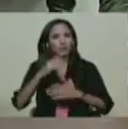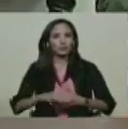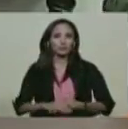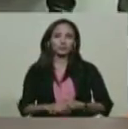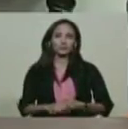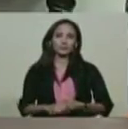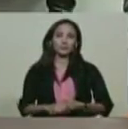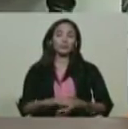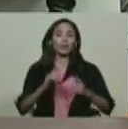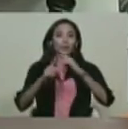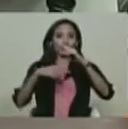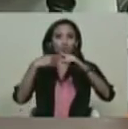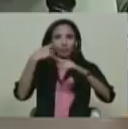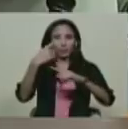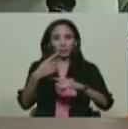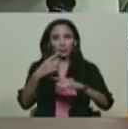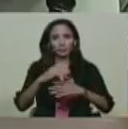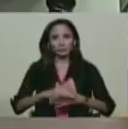Valió la pena